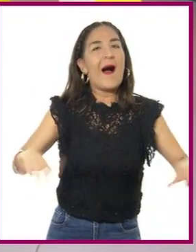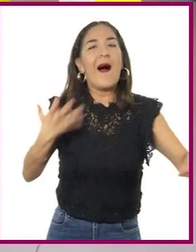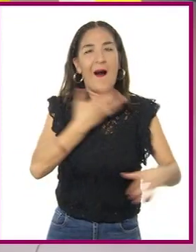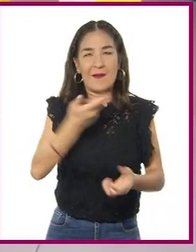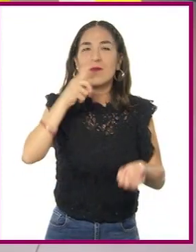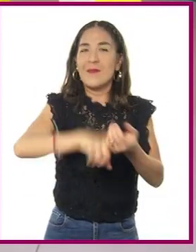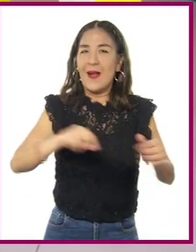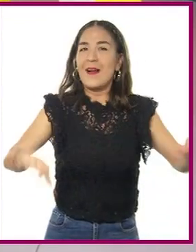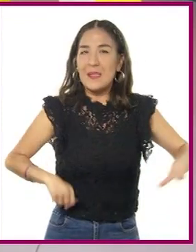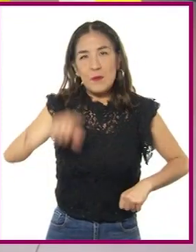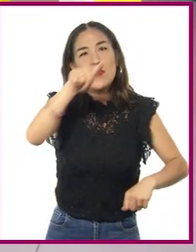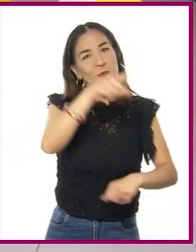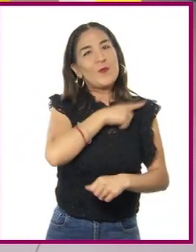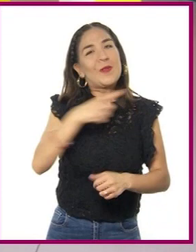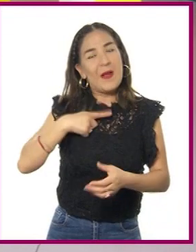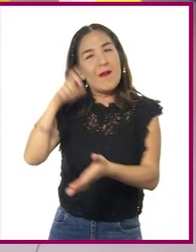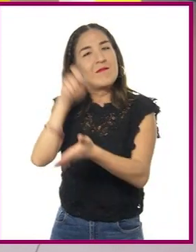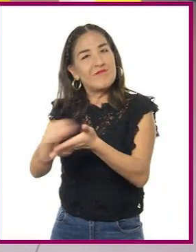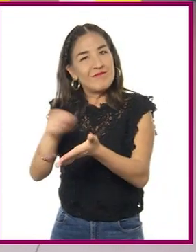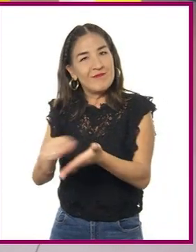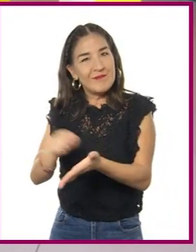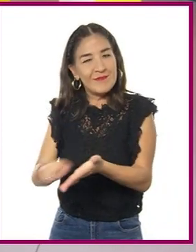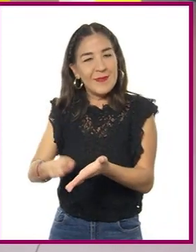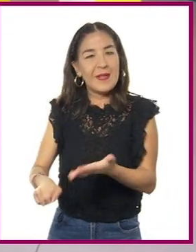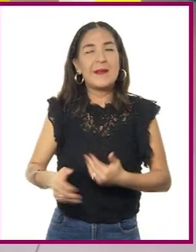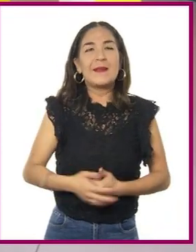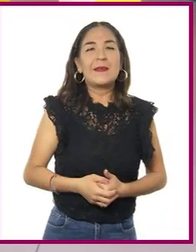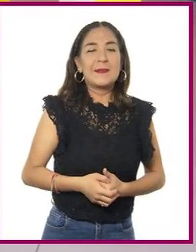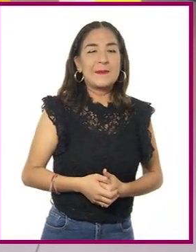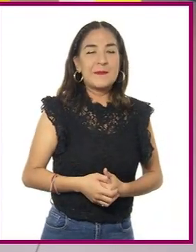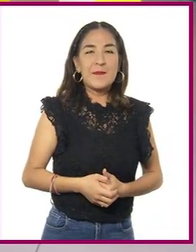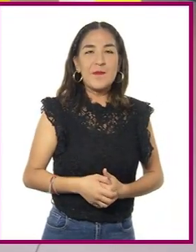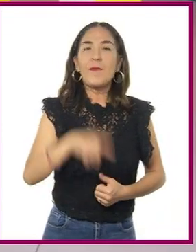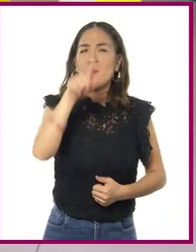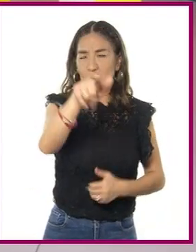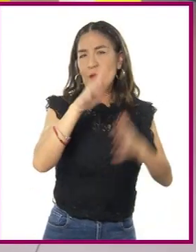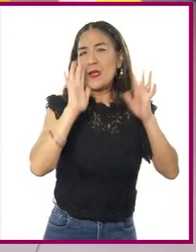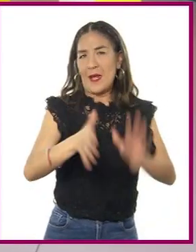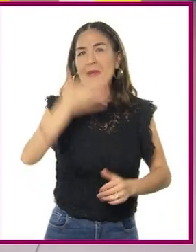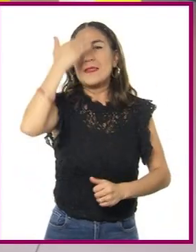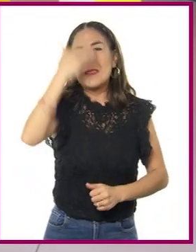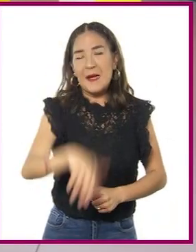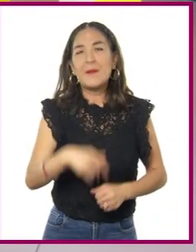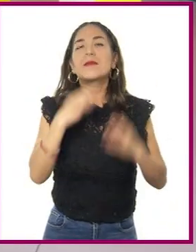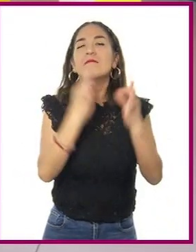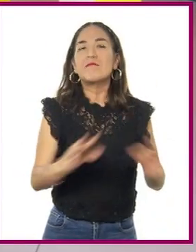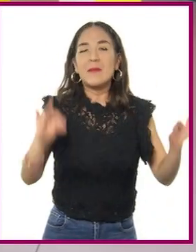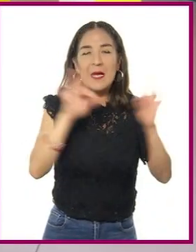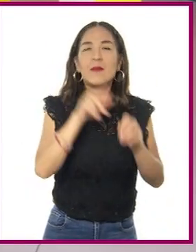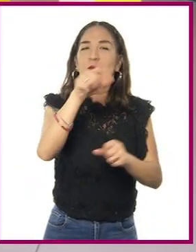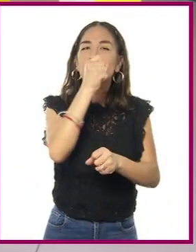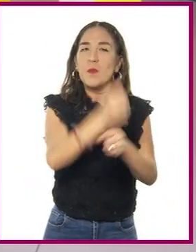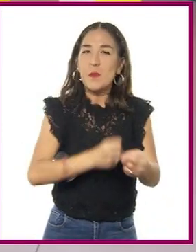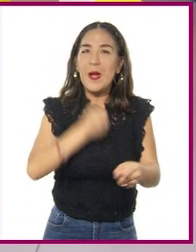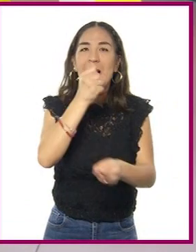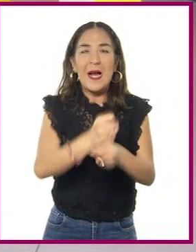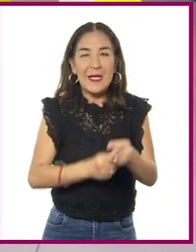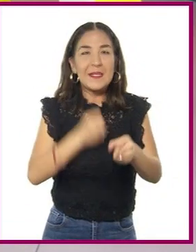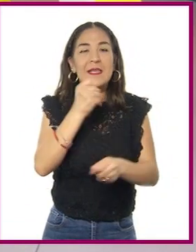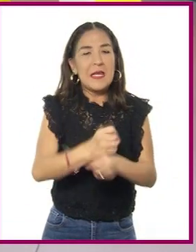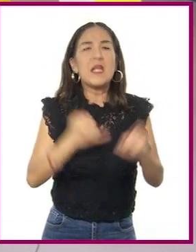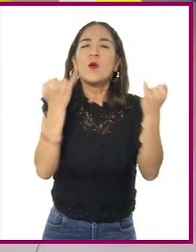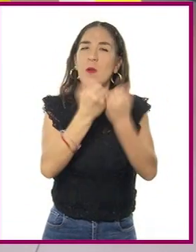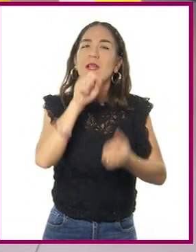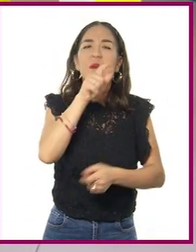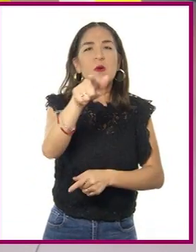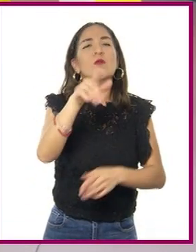para analizar variaciones diversas. Como ustedes ya saben, es importante que practiquen lo aprendido y se